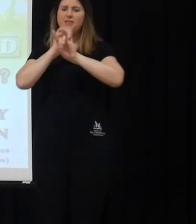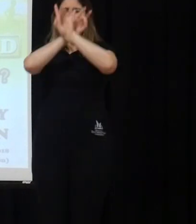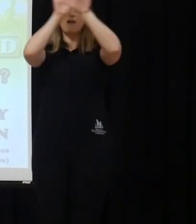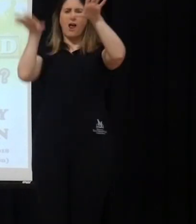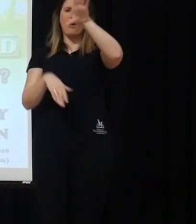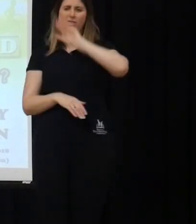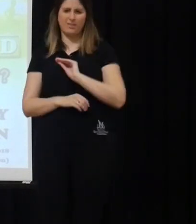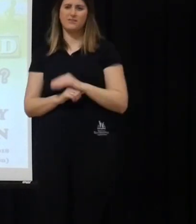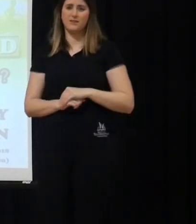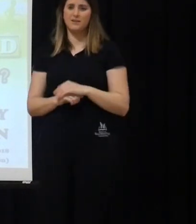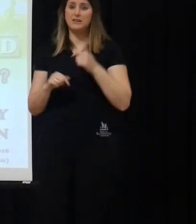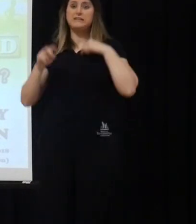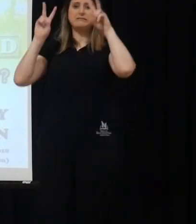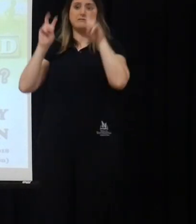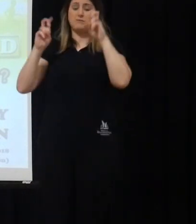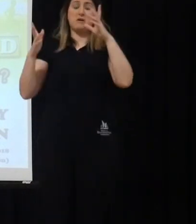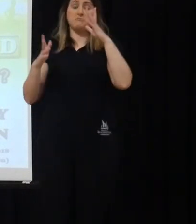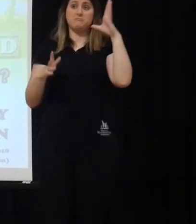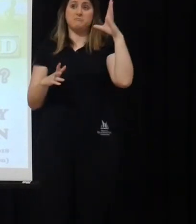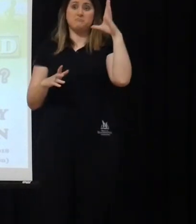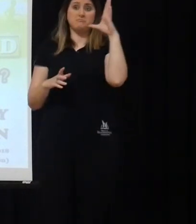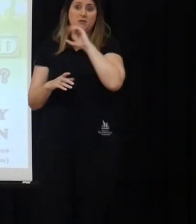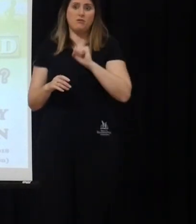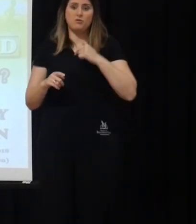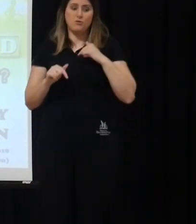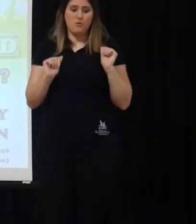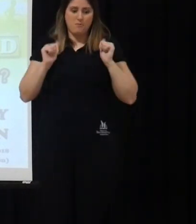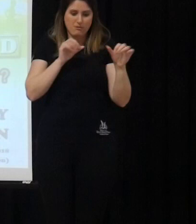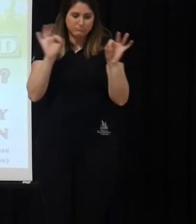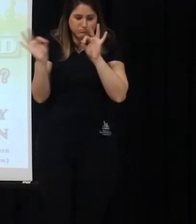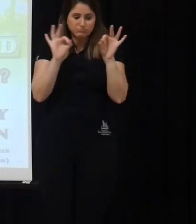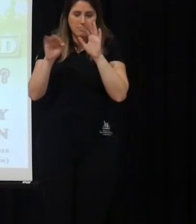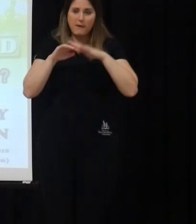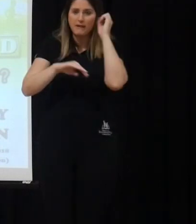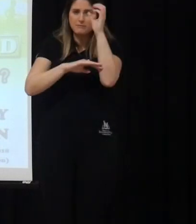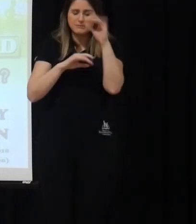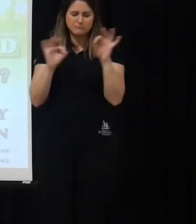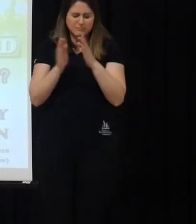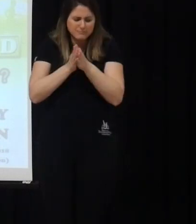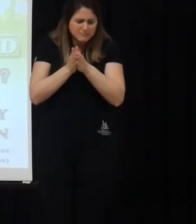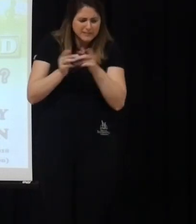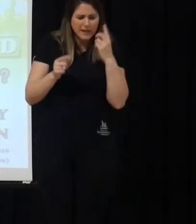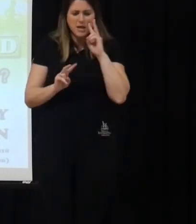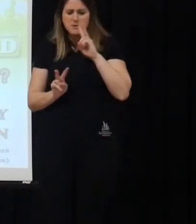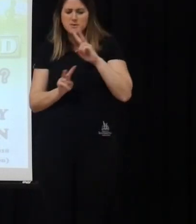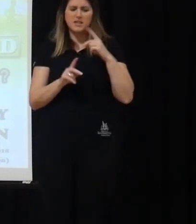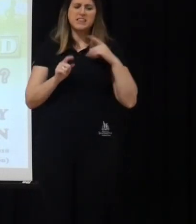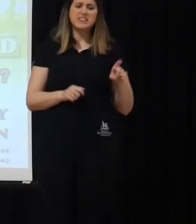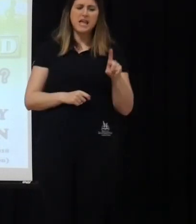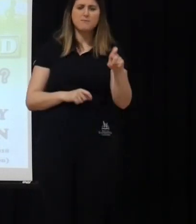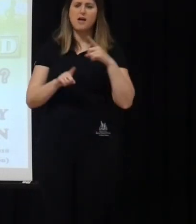El tema me resultó apasionante hasta el momento en el que empecé a prepararlo. Tenía que hablarles de cáncer y